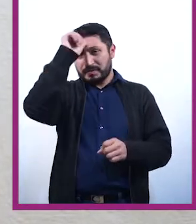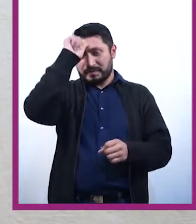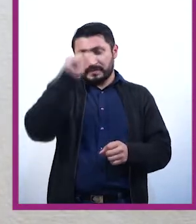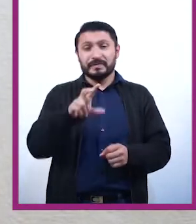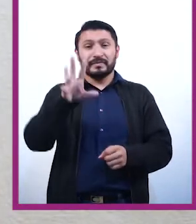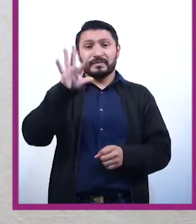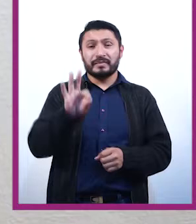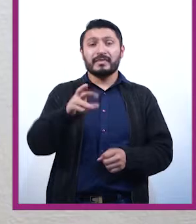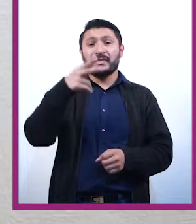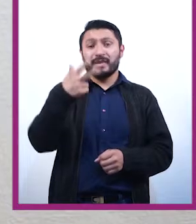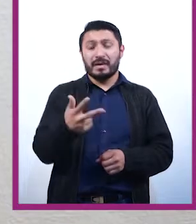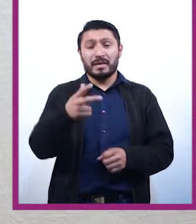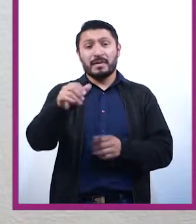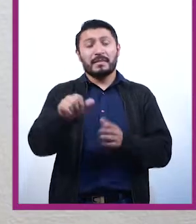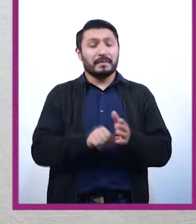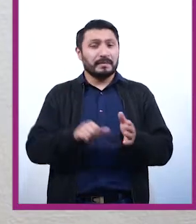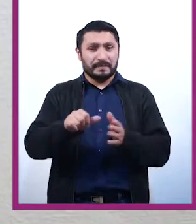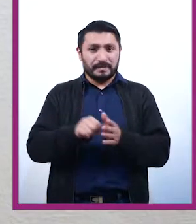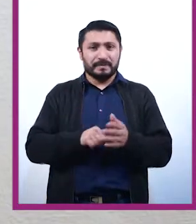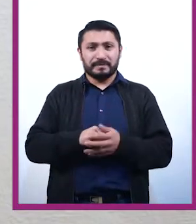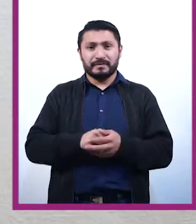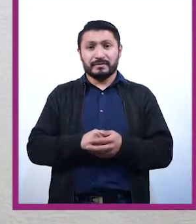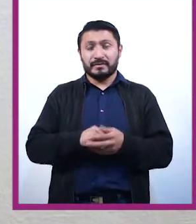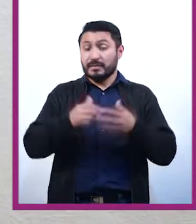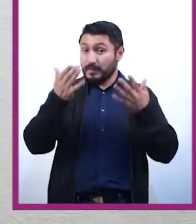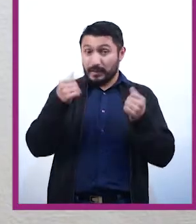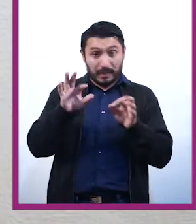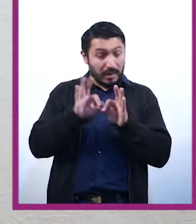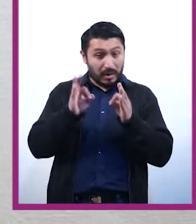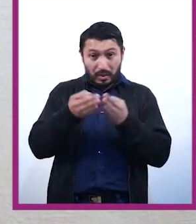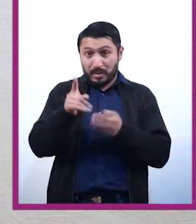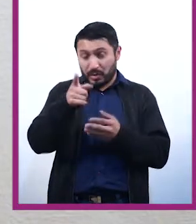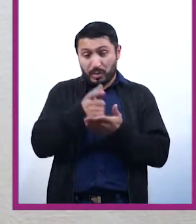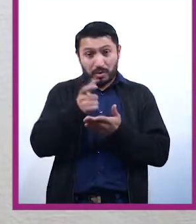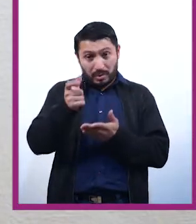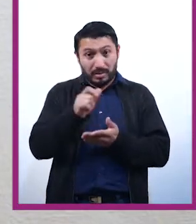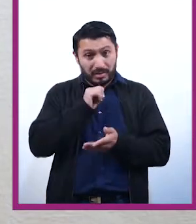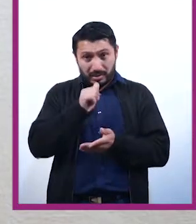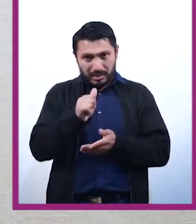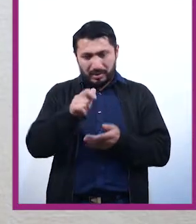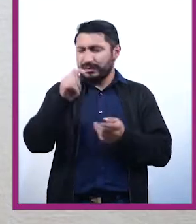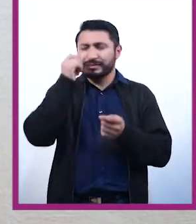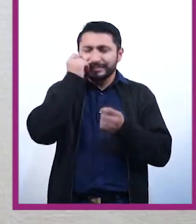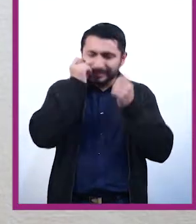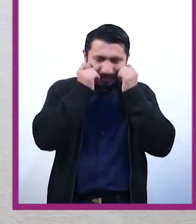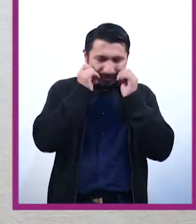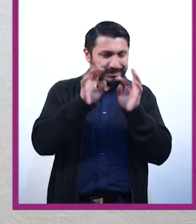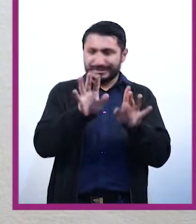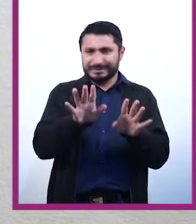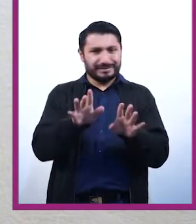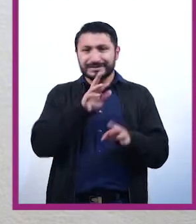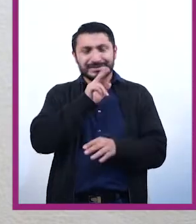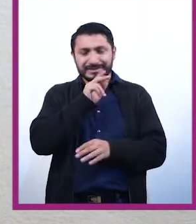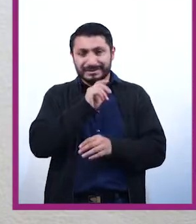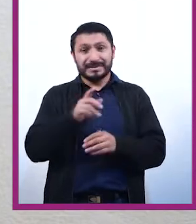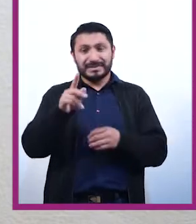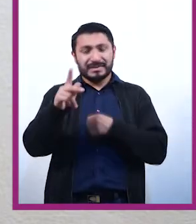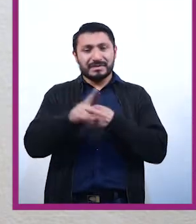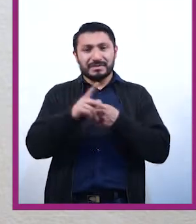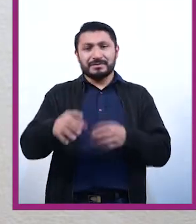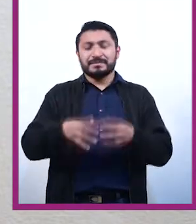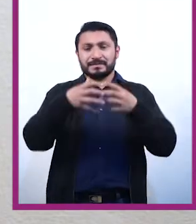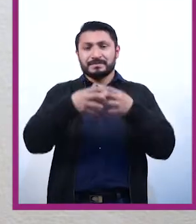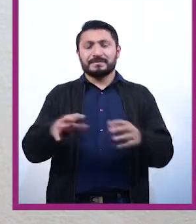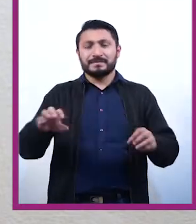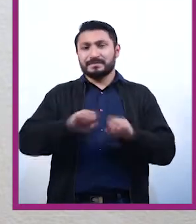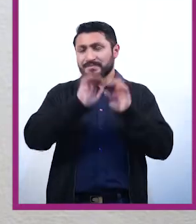¿Una moto? De acuerdo, a 48 mensualidades. ¿Que no tienes la manera de solventar esos gastos? No importa, vivimos en un